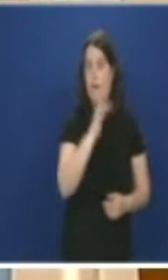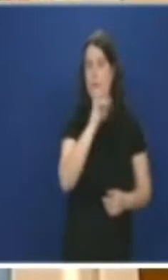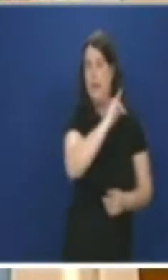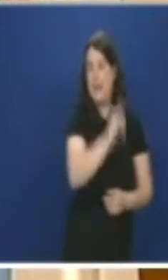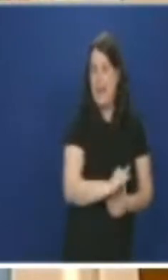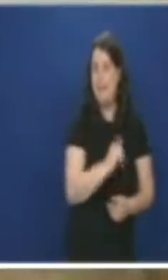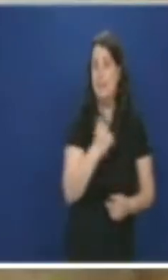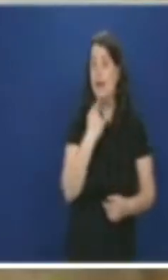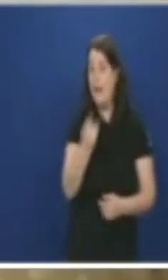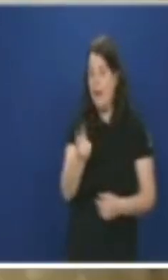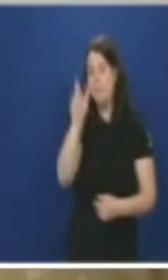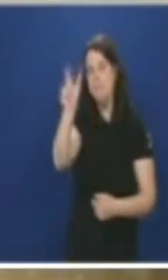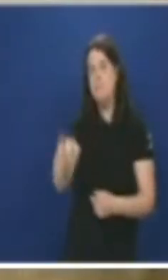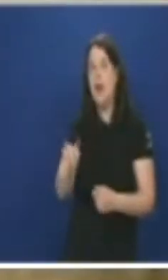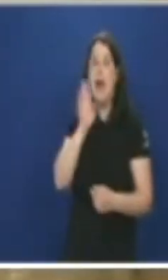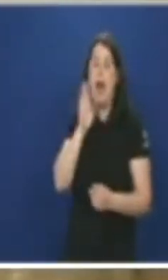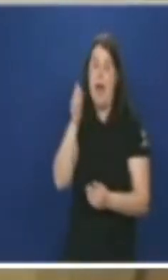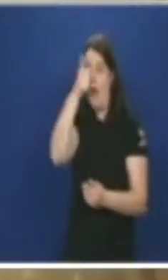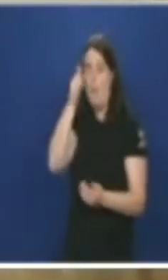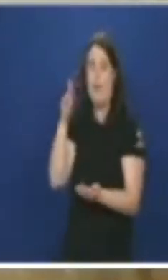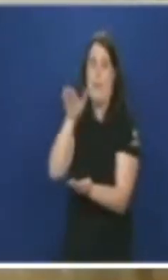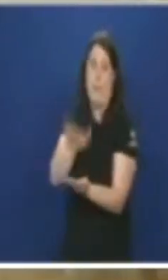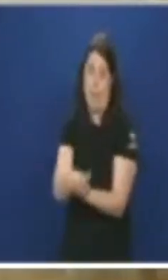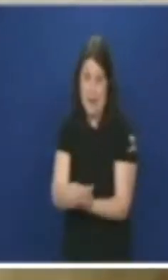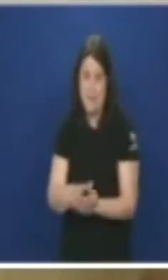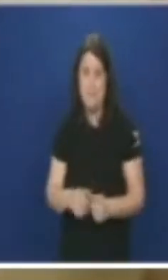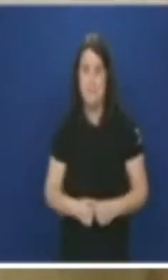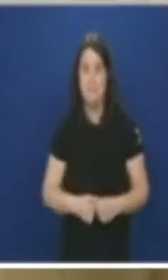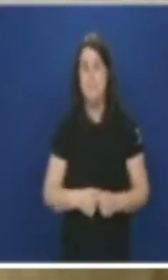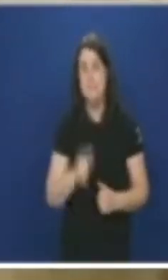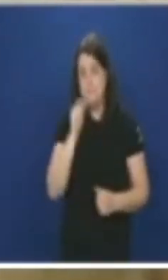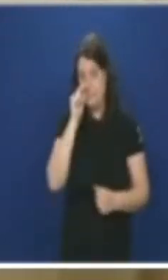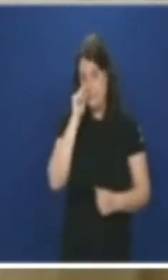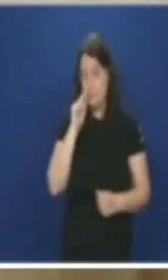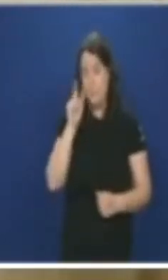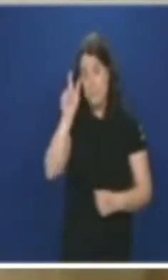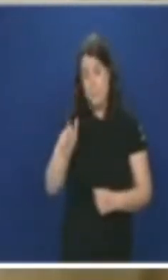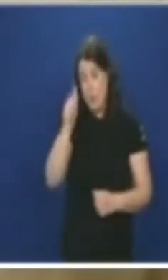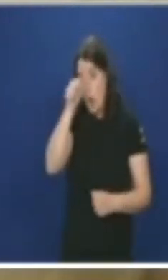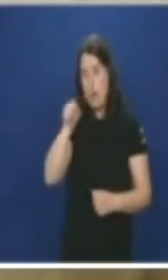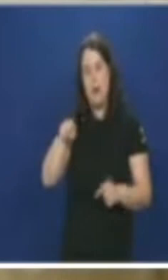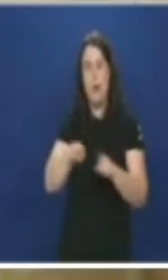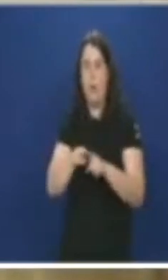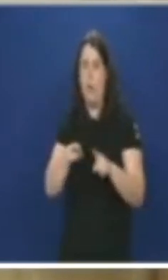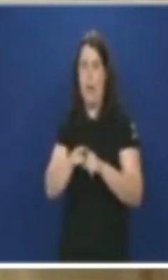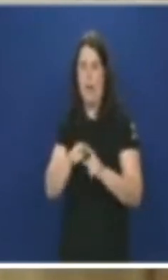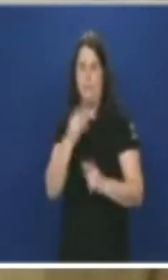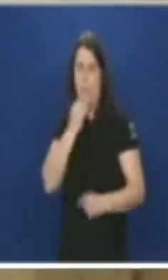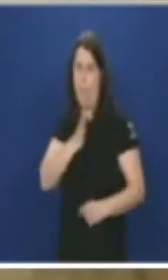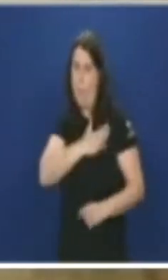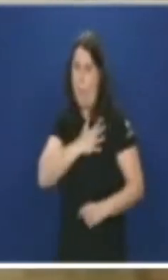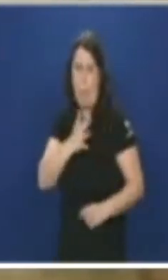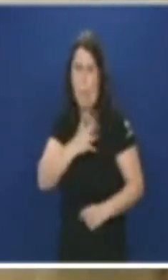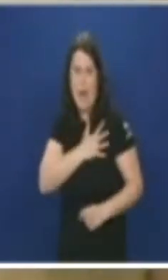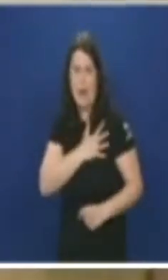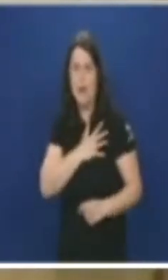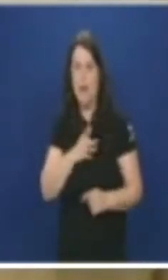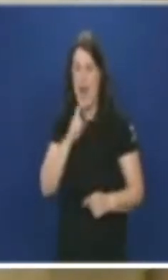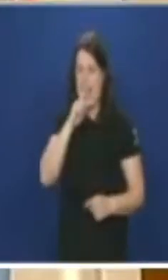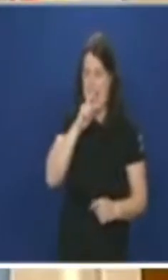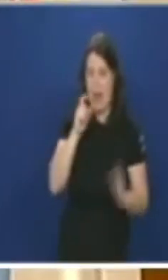do seu falecemento, e, sobre todo, engadiu, o Vicente Risco cheo de bondade, exento de